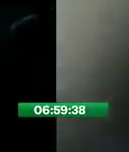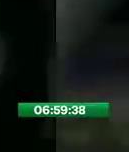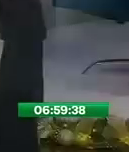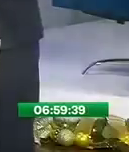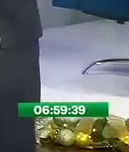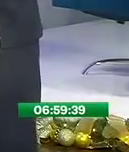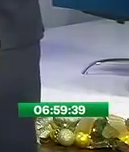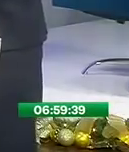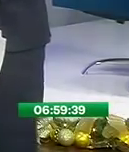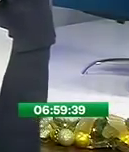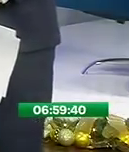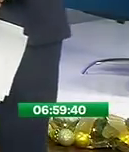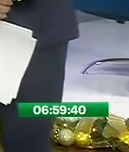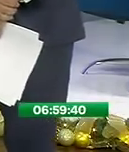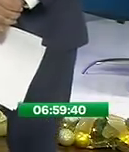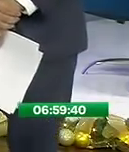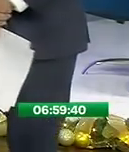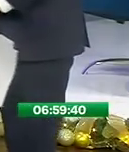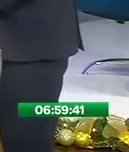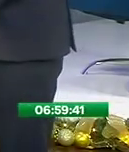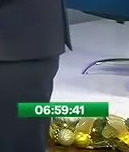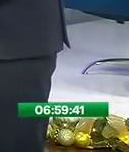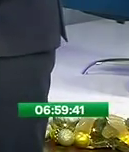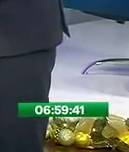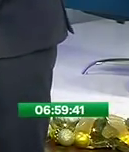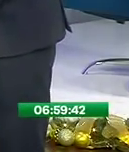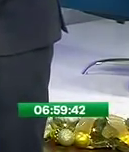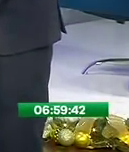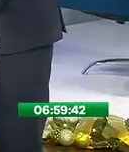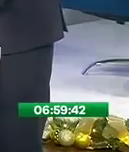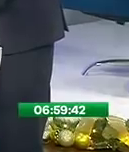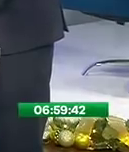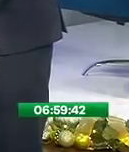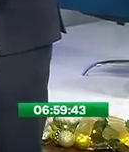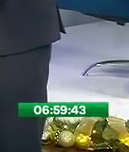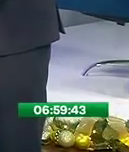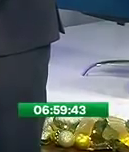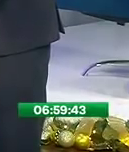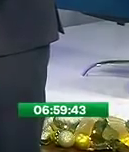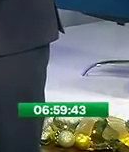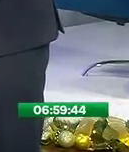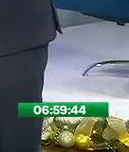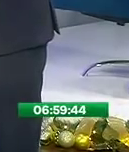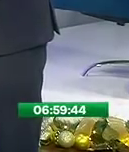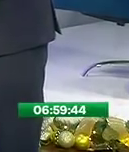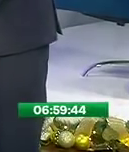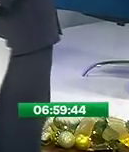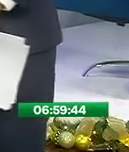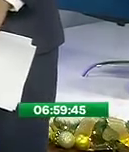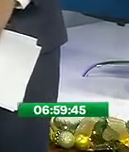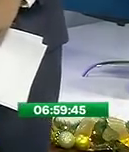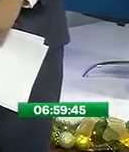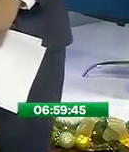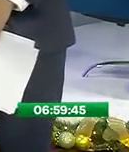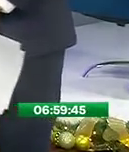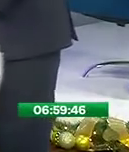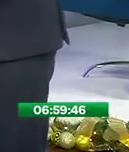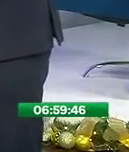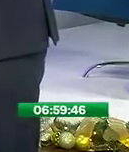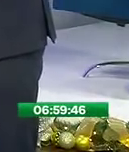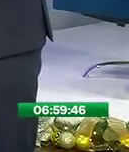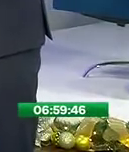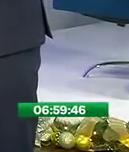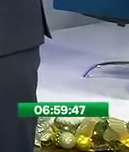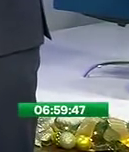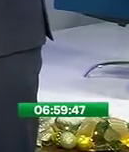de cosas negativas, indudablemente, sí. Que... exponen no solamente su integridad, sino también la del menor. Muy bien, estamos terminando acá